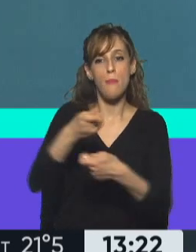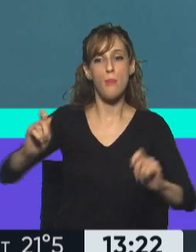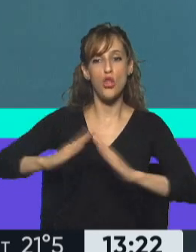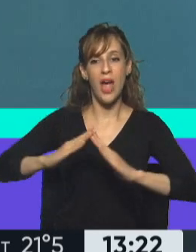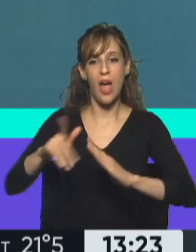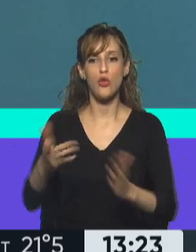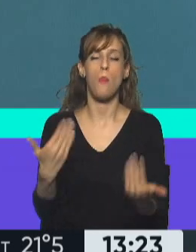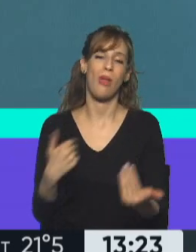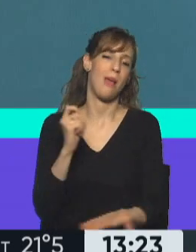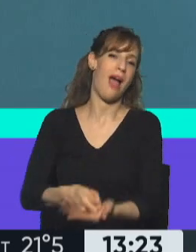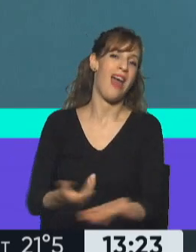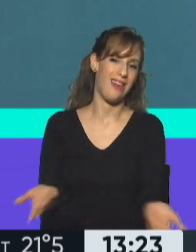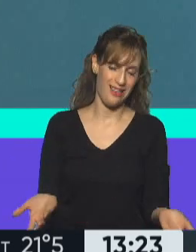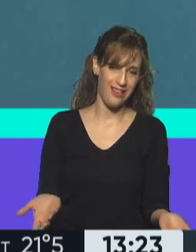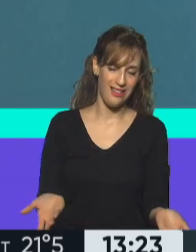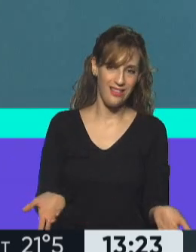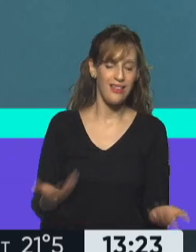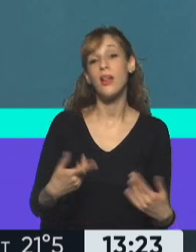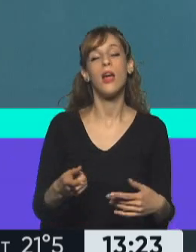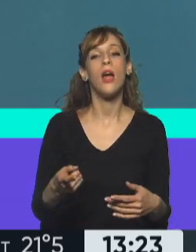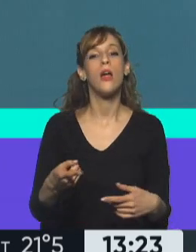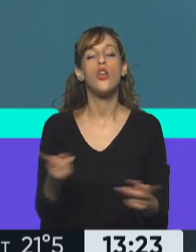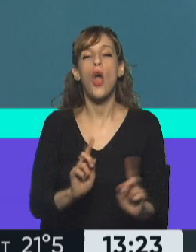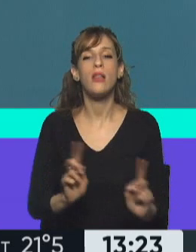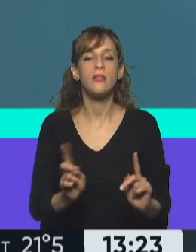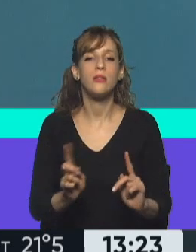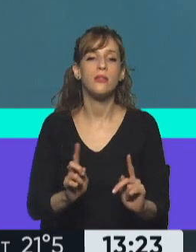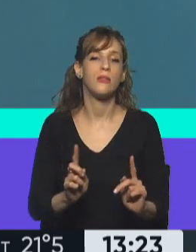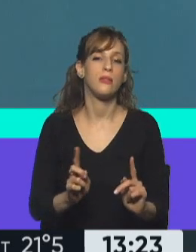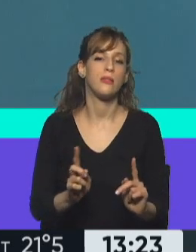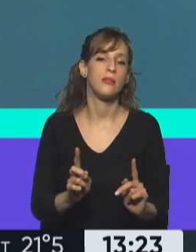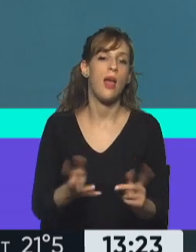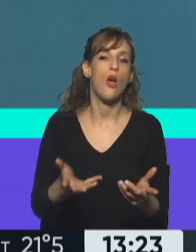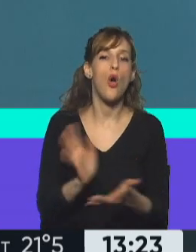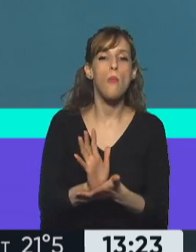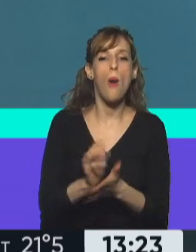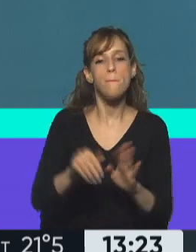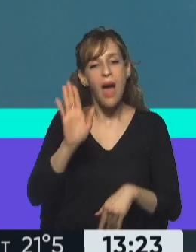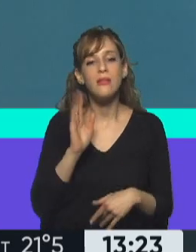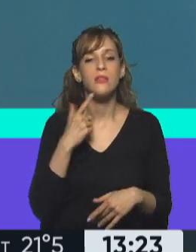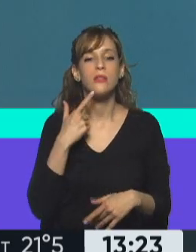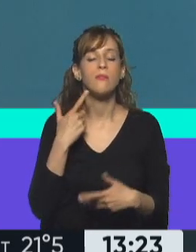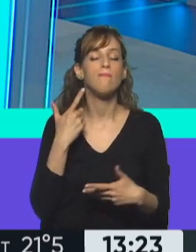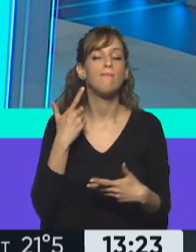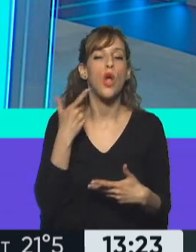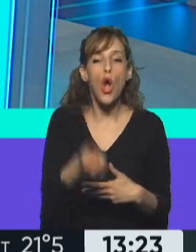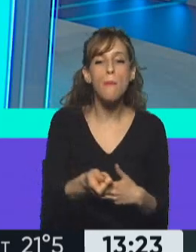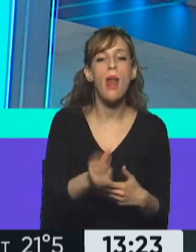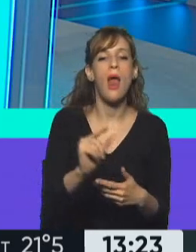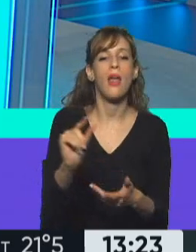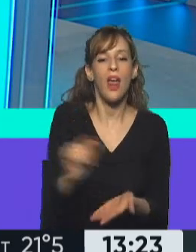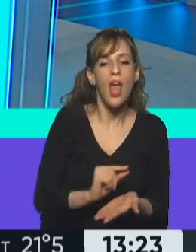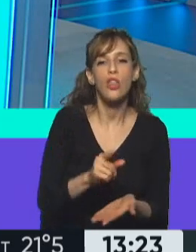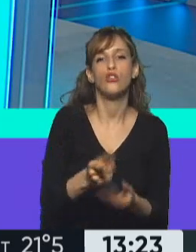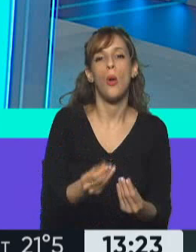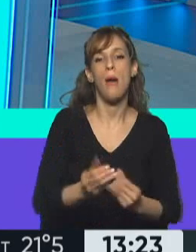no como fueron los UBA, y que no vayan a la compra de usados, sino que vayan a la compra de nuevos, que generen actividad de la construcción,